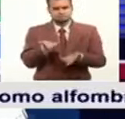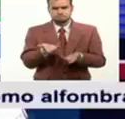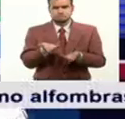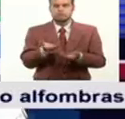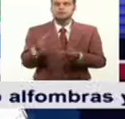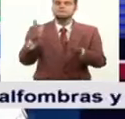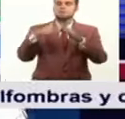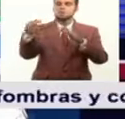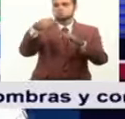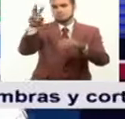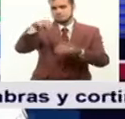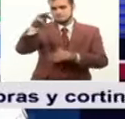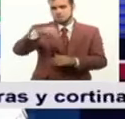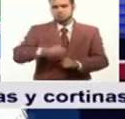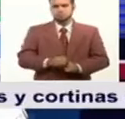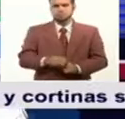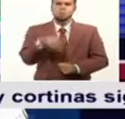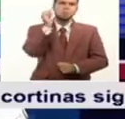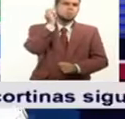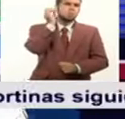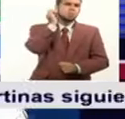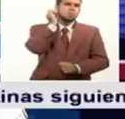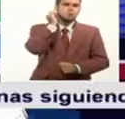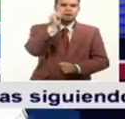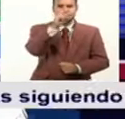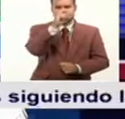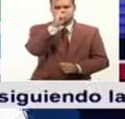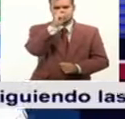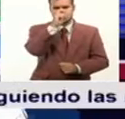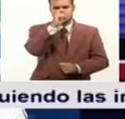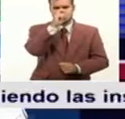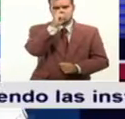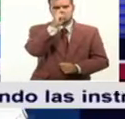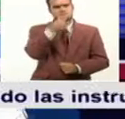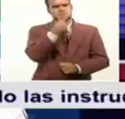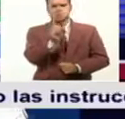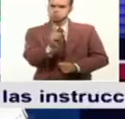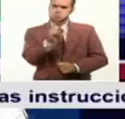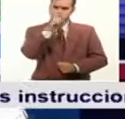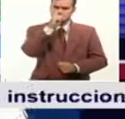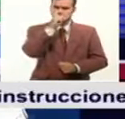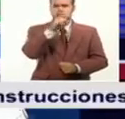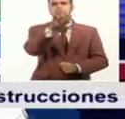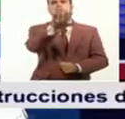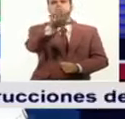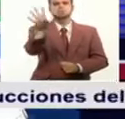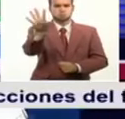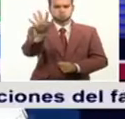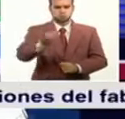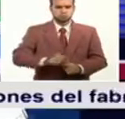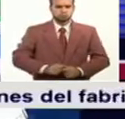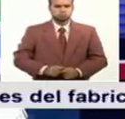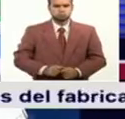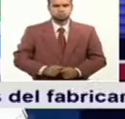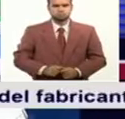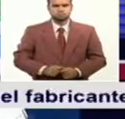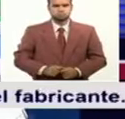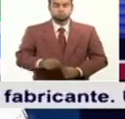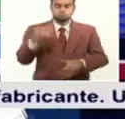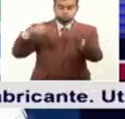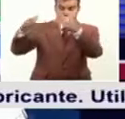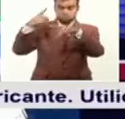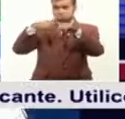Marianao, una paciente relativamente joven, 54 años de edad, con